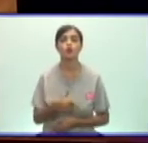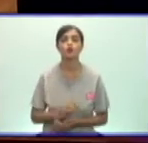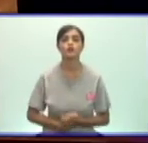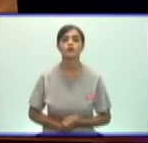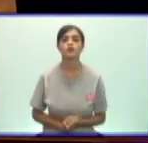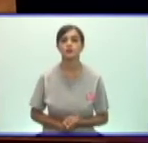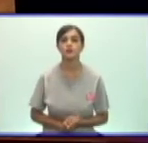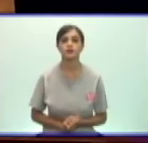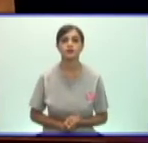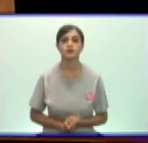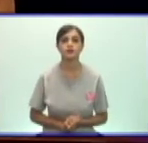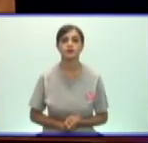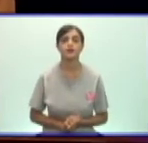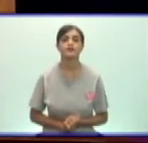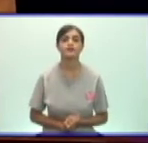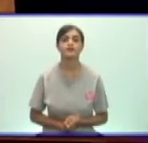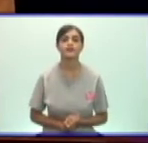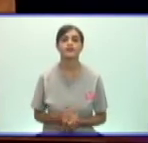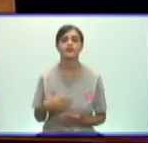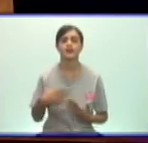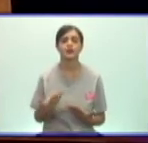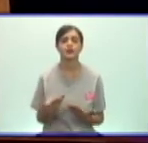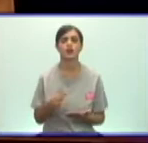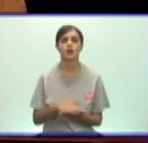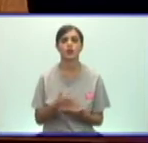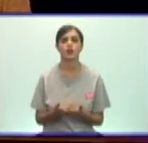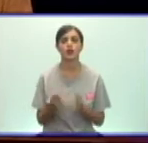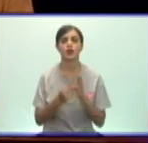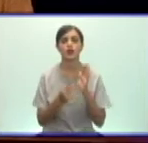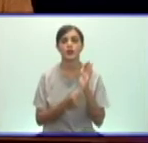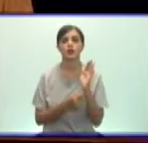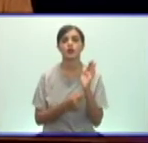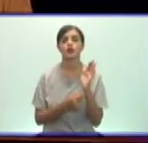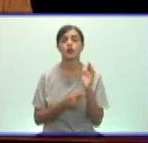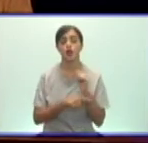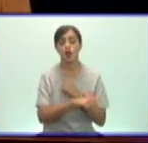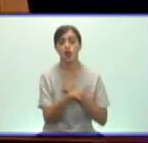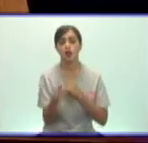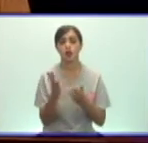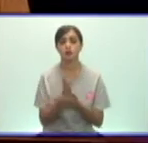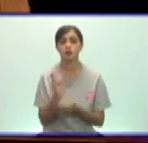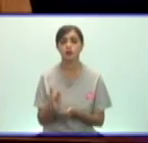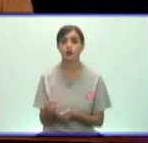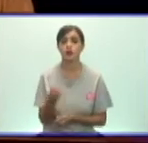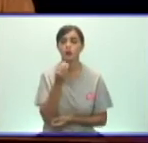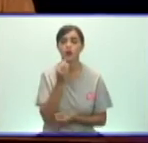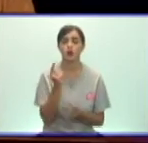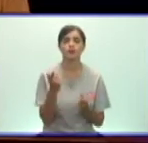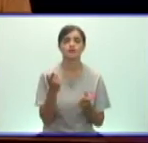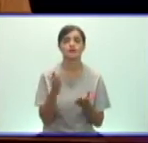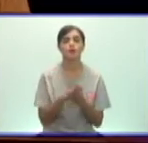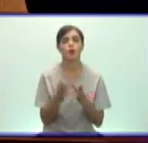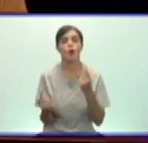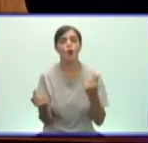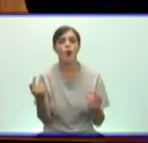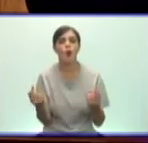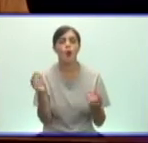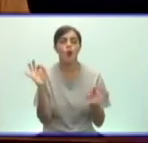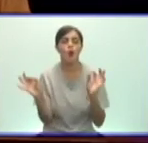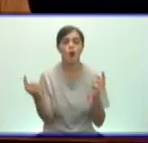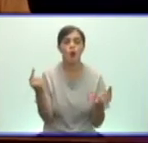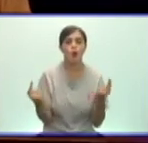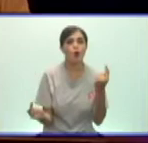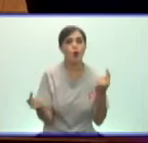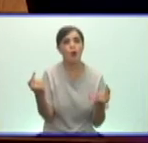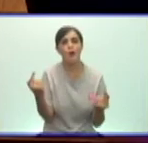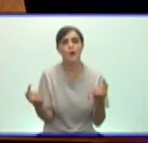van a demostrar un poco esos elementos y que les van a servir a ustedes para que puedan un poco que comparar lo que han podido resolver